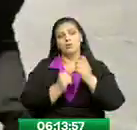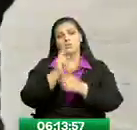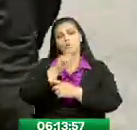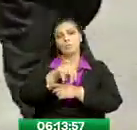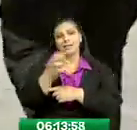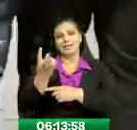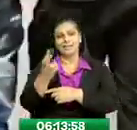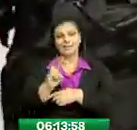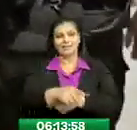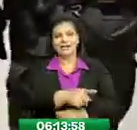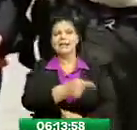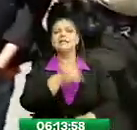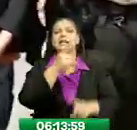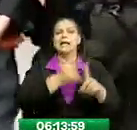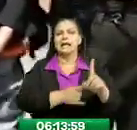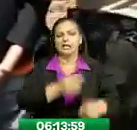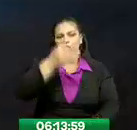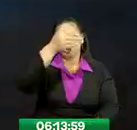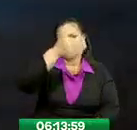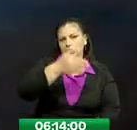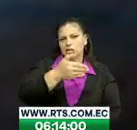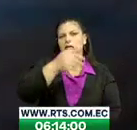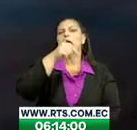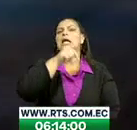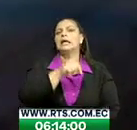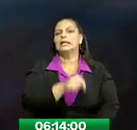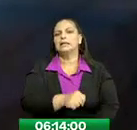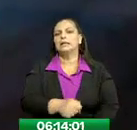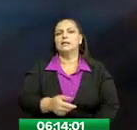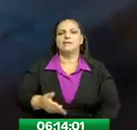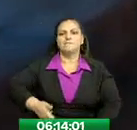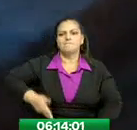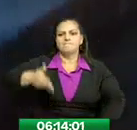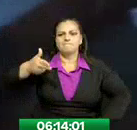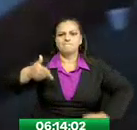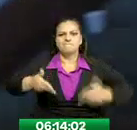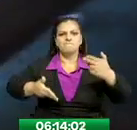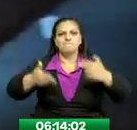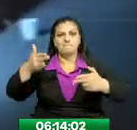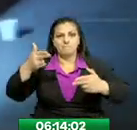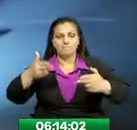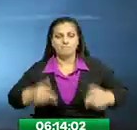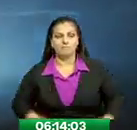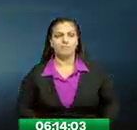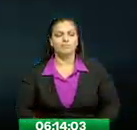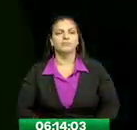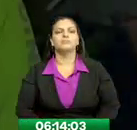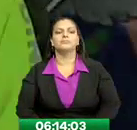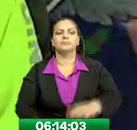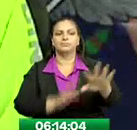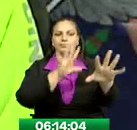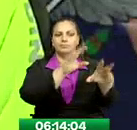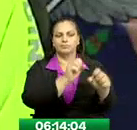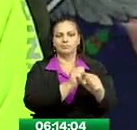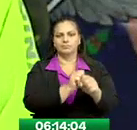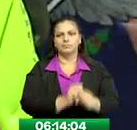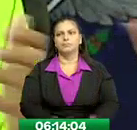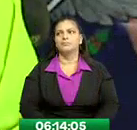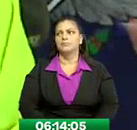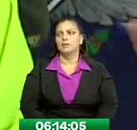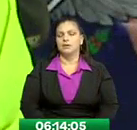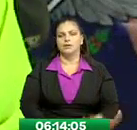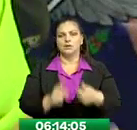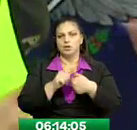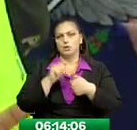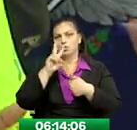de las investigaciones se determinó que estaría involucrado en 13 muertes violentas. Tiene uno que se inicia en 2014. Y los